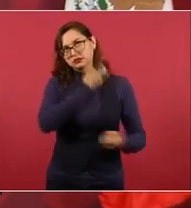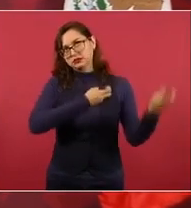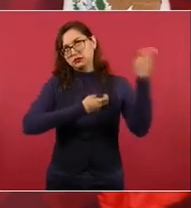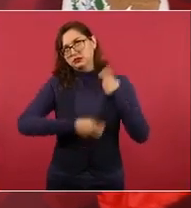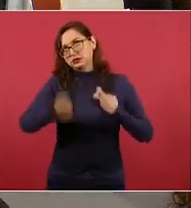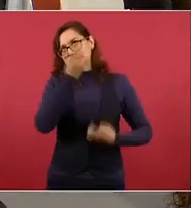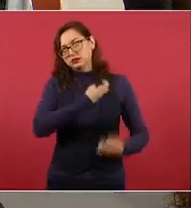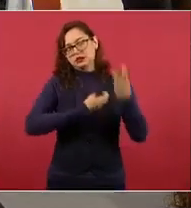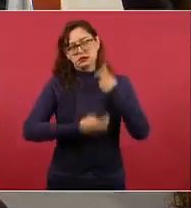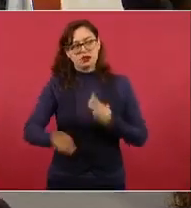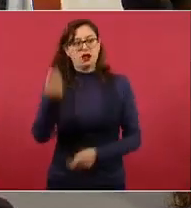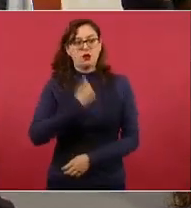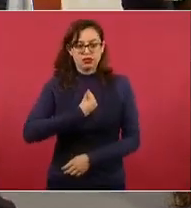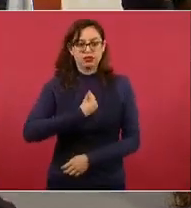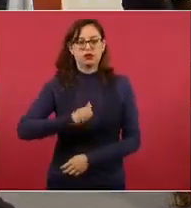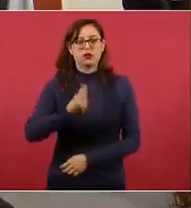conservadores.